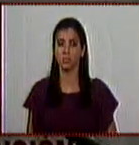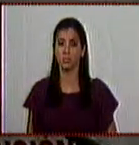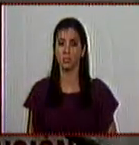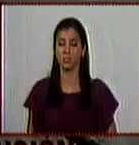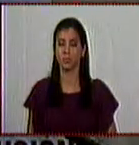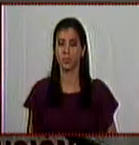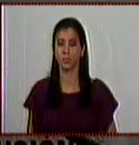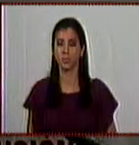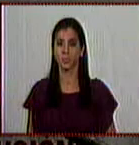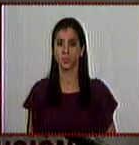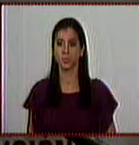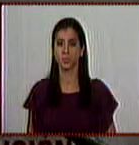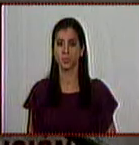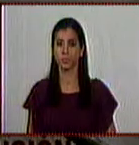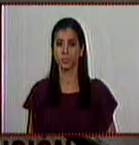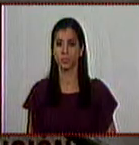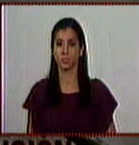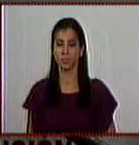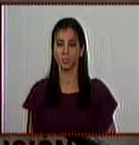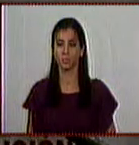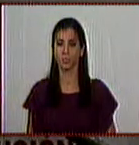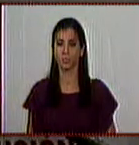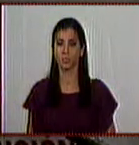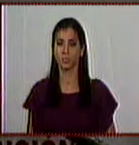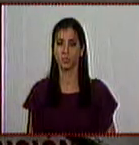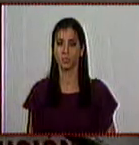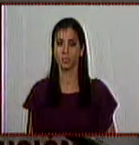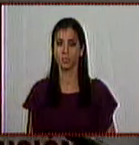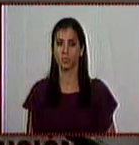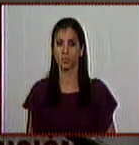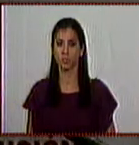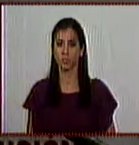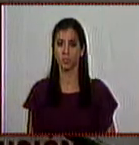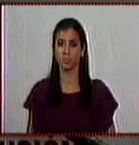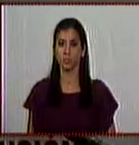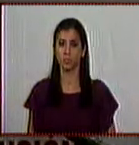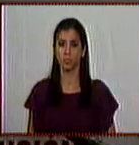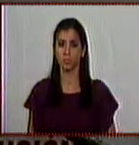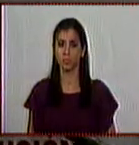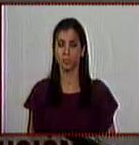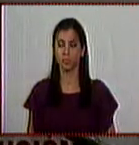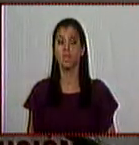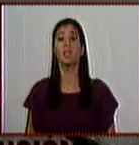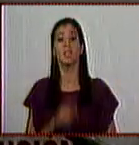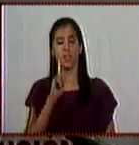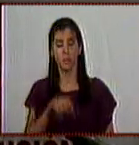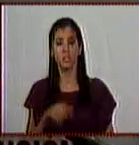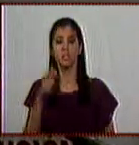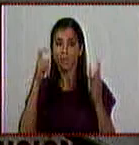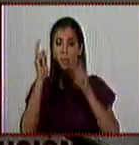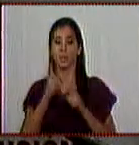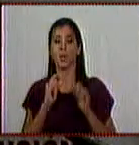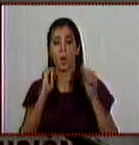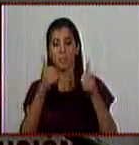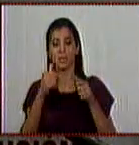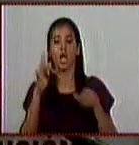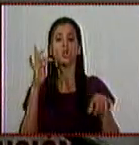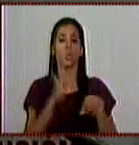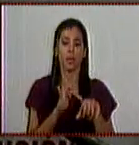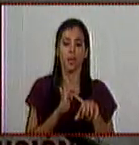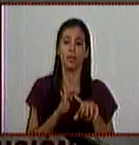disputarle a la oligarquía y el imperialismo la hegemonía sobre el control de la renta petrolera y allí vino la gran